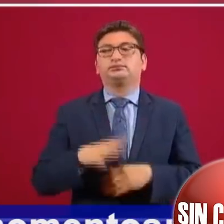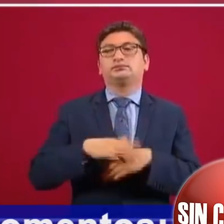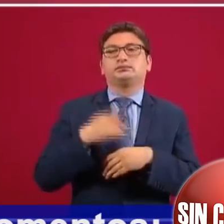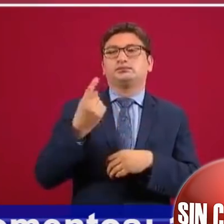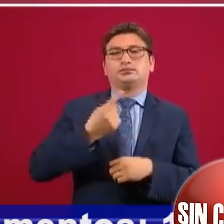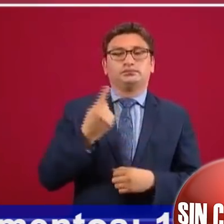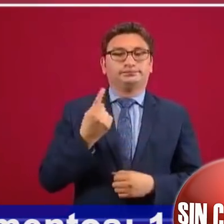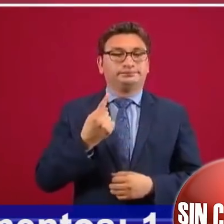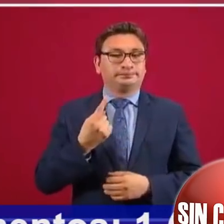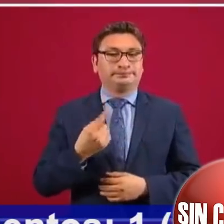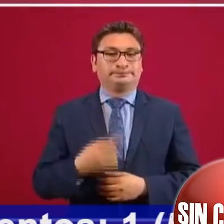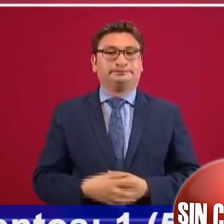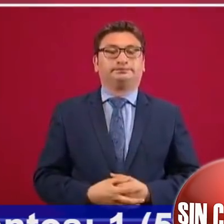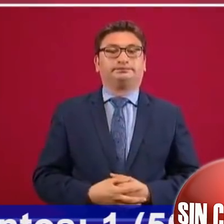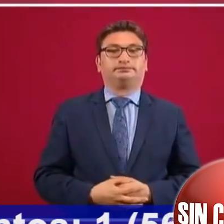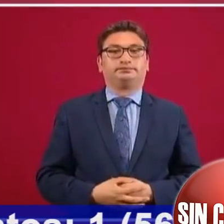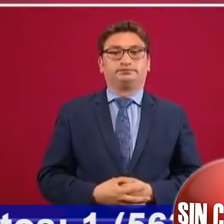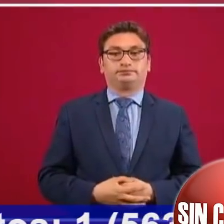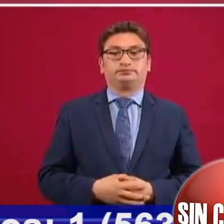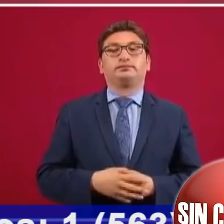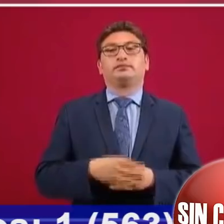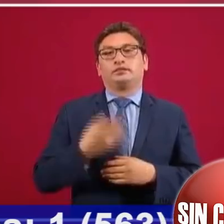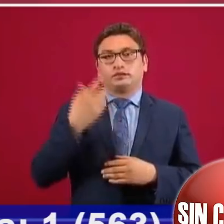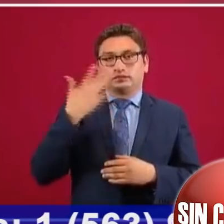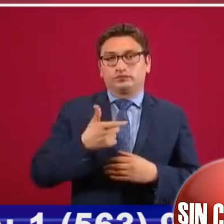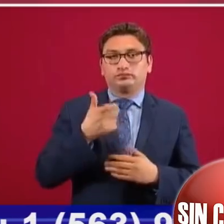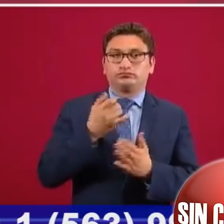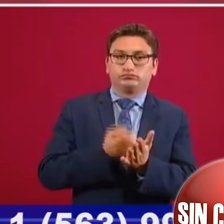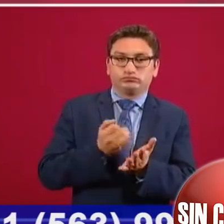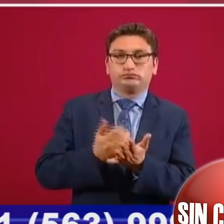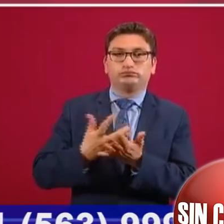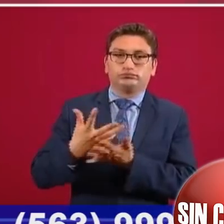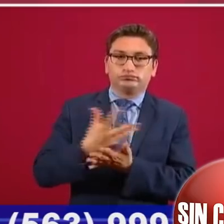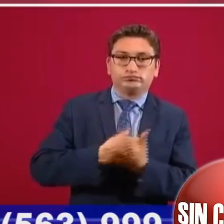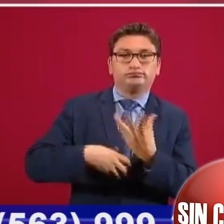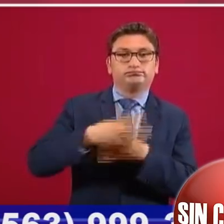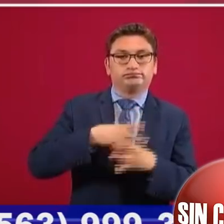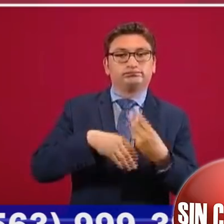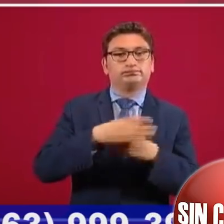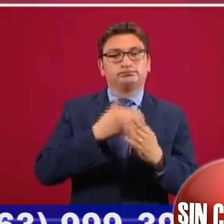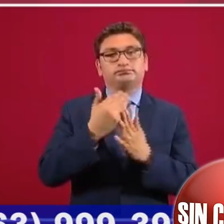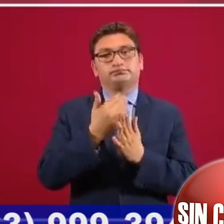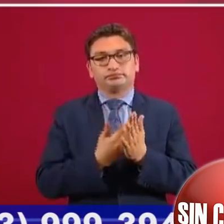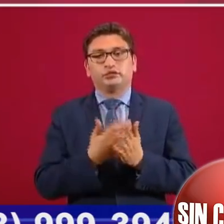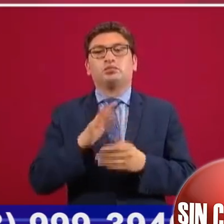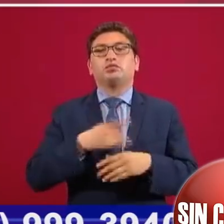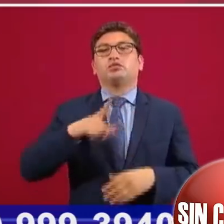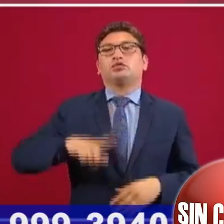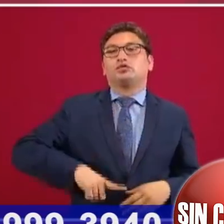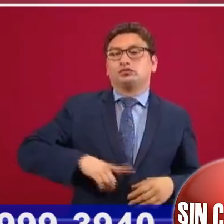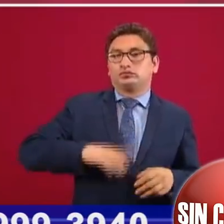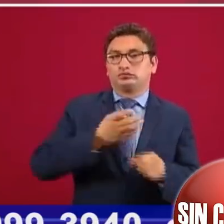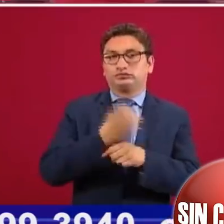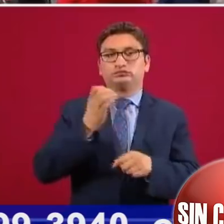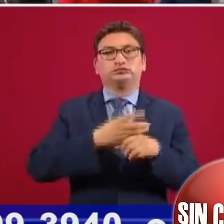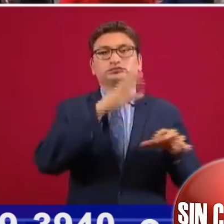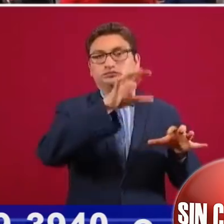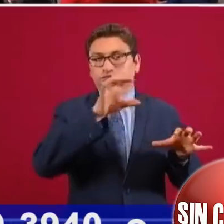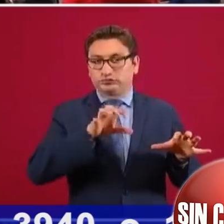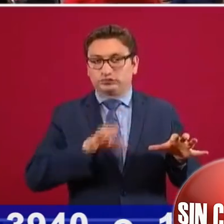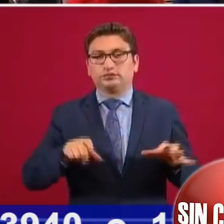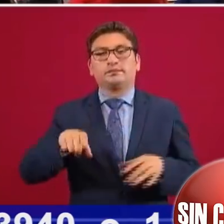porque se está cayendo la recaudación. Los gobiernos estatales